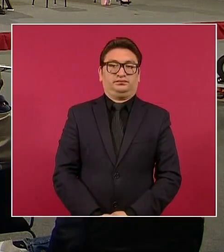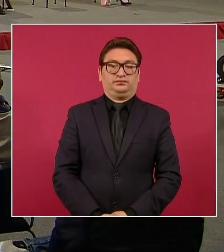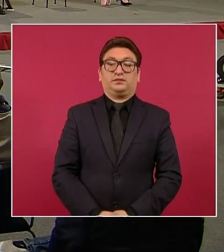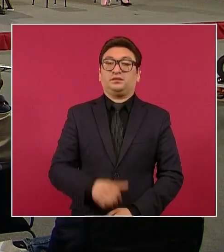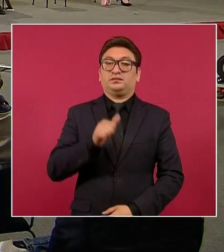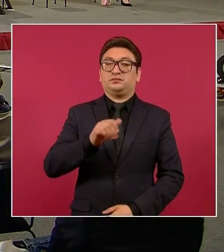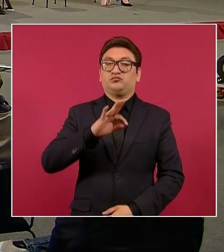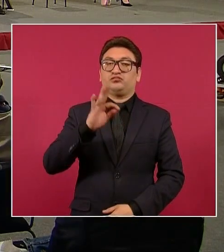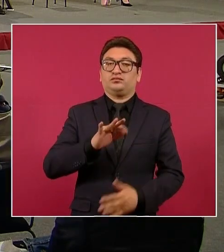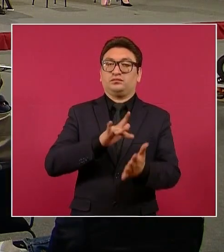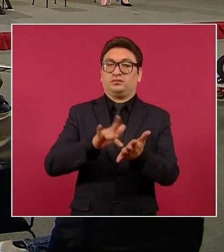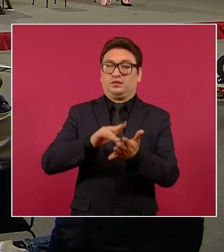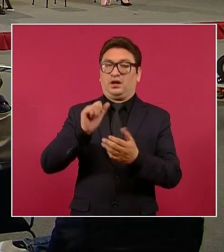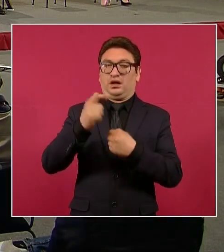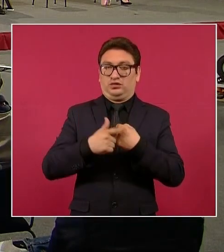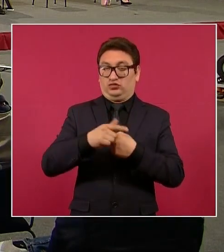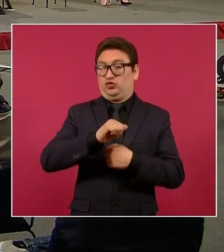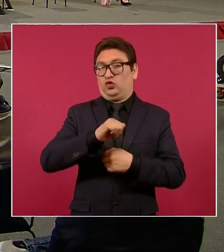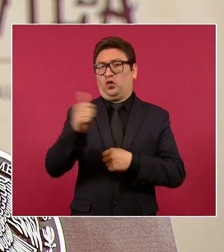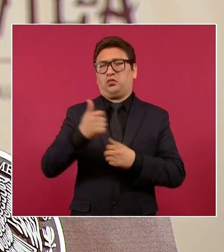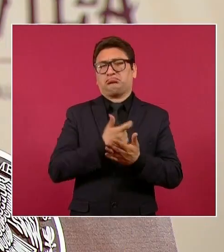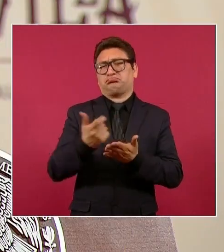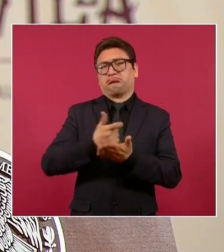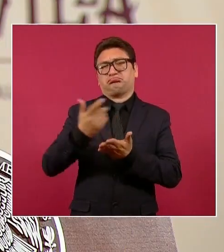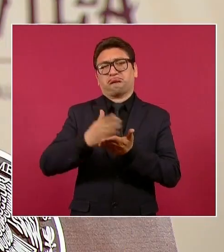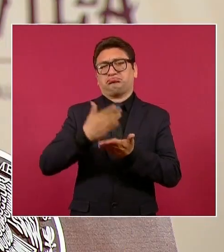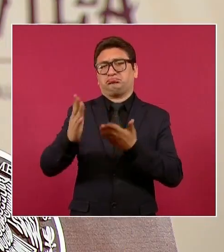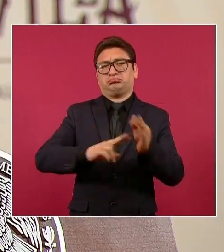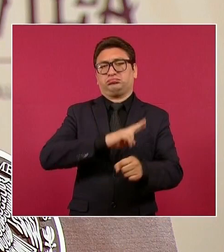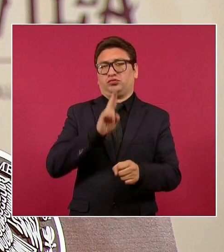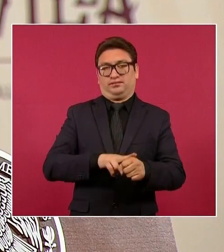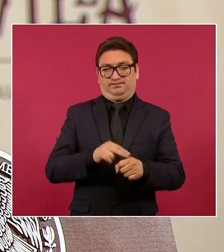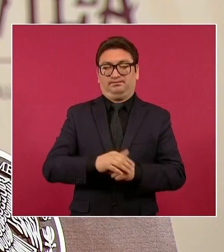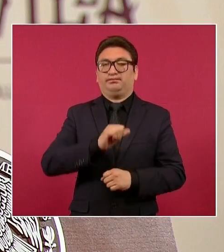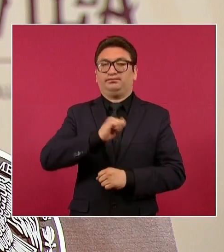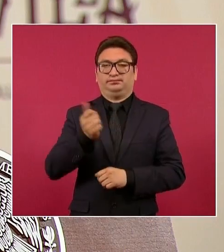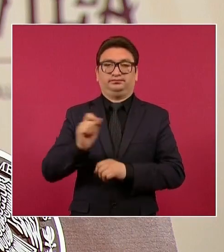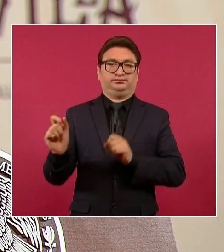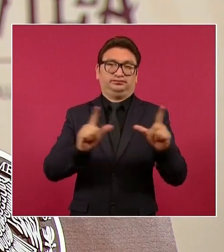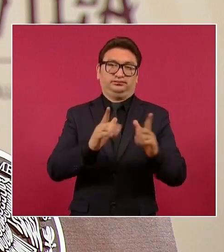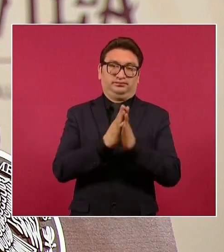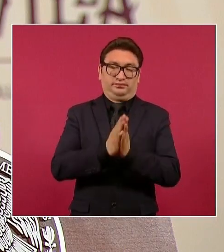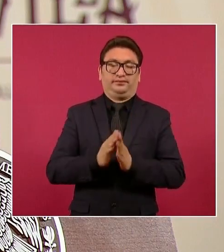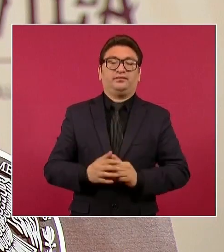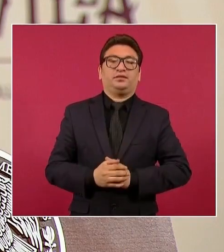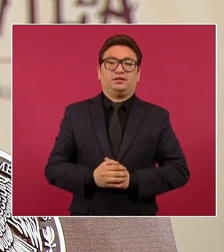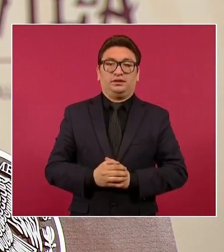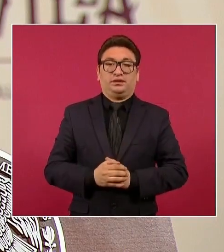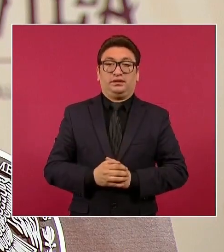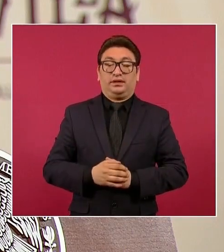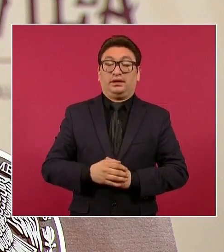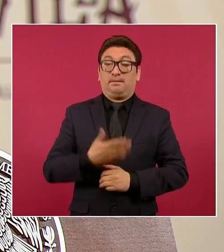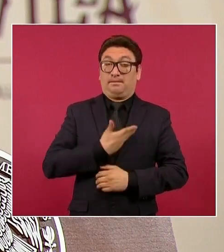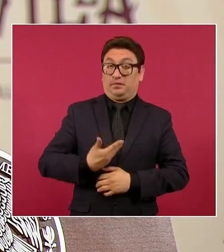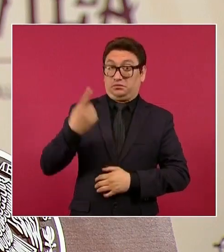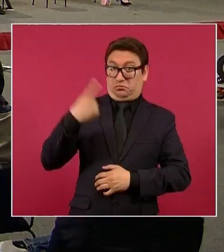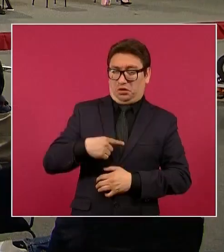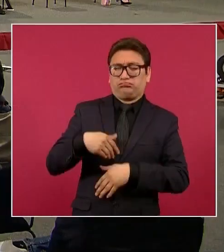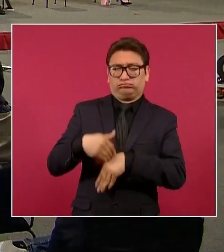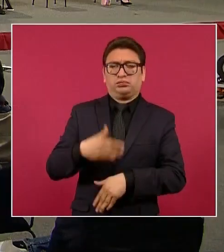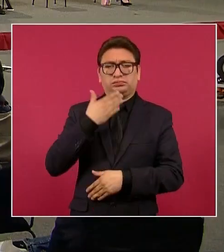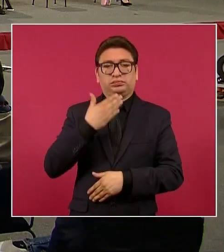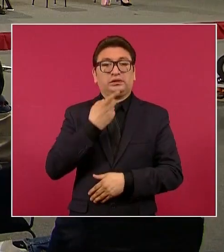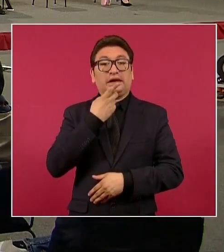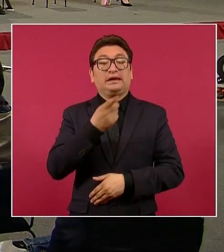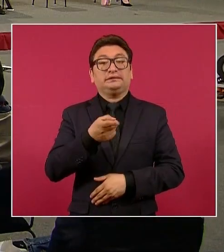apoyo, los demás se liquidaron de manera natural. La siguiente, por favor. Atendiendo a la instrucción del señor presidente, bueno, tenemos